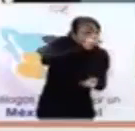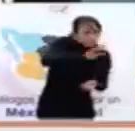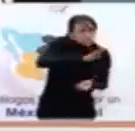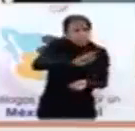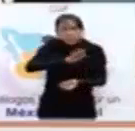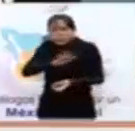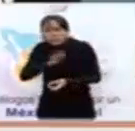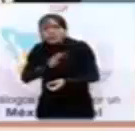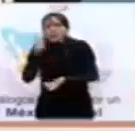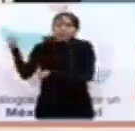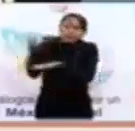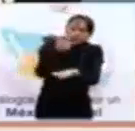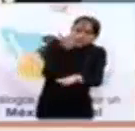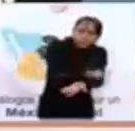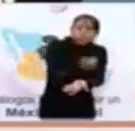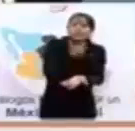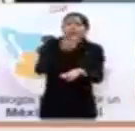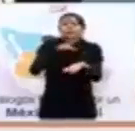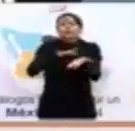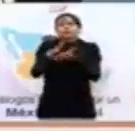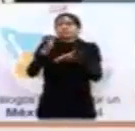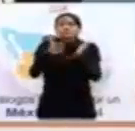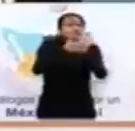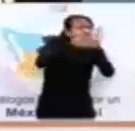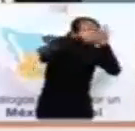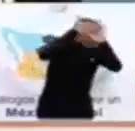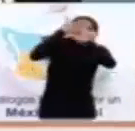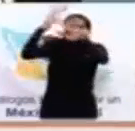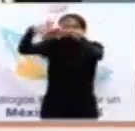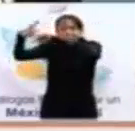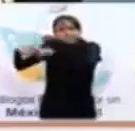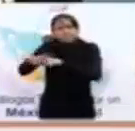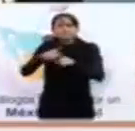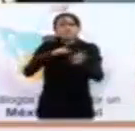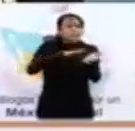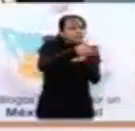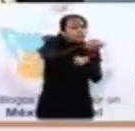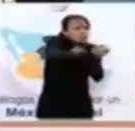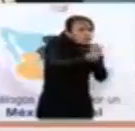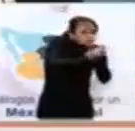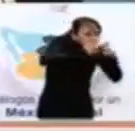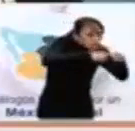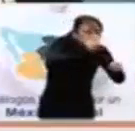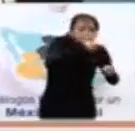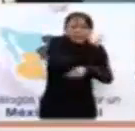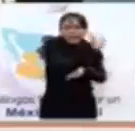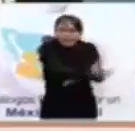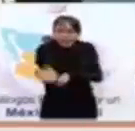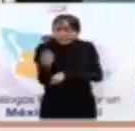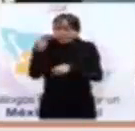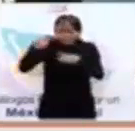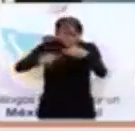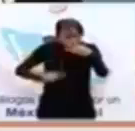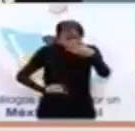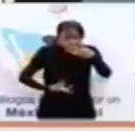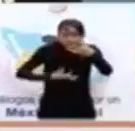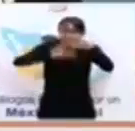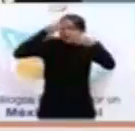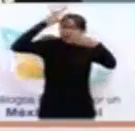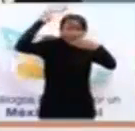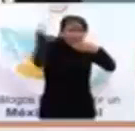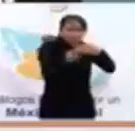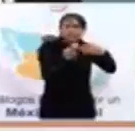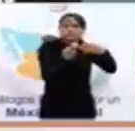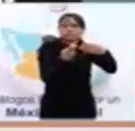financiamiento, sistema de infraestructura, sistema de bienestar social para el campo. Todos estos elementos, de los cuales yo